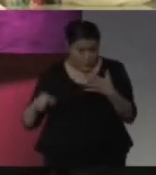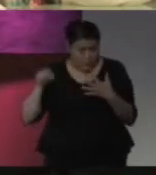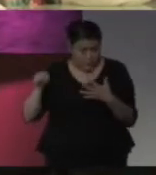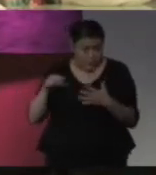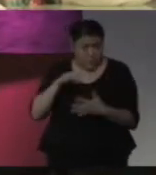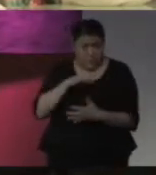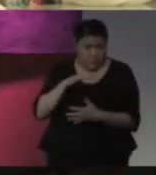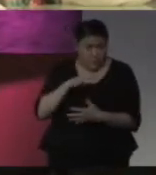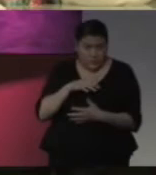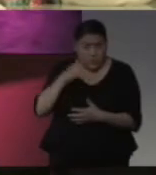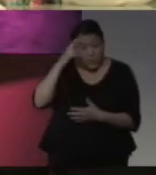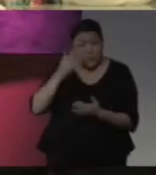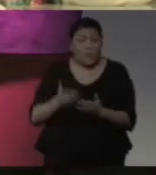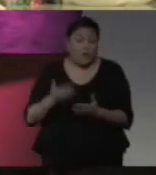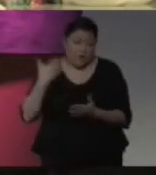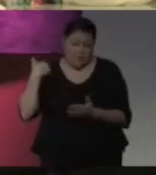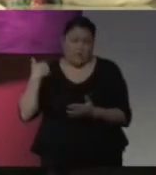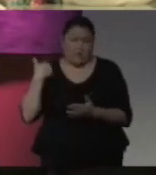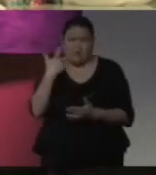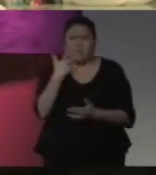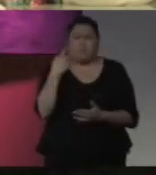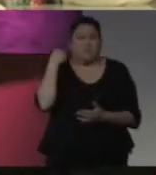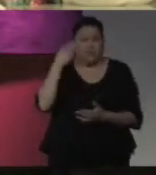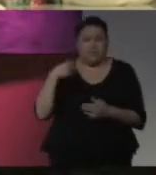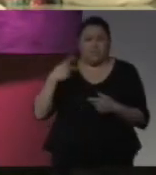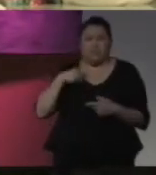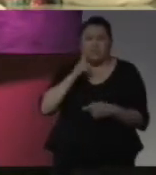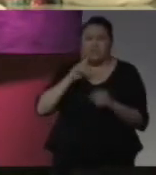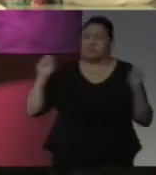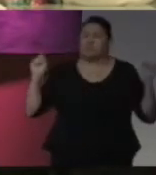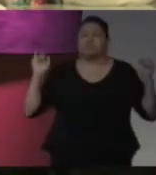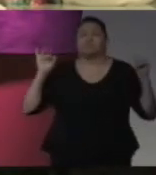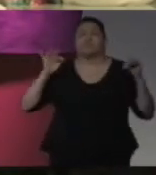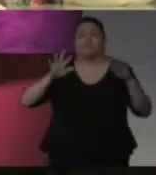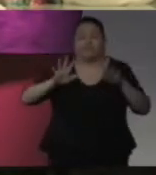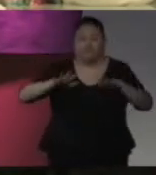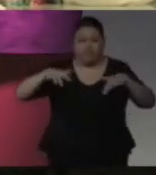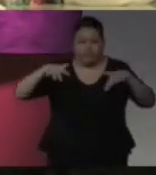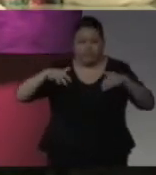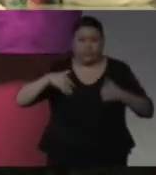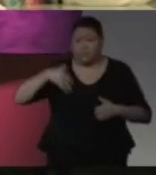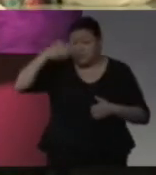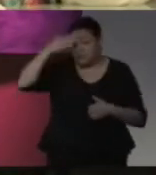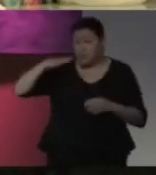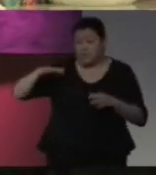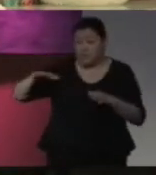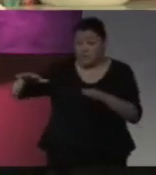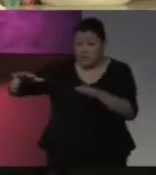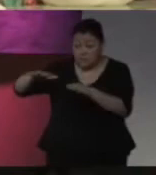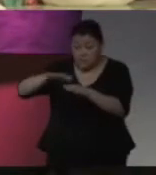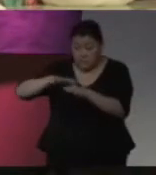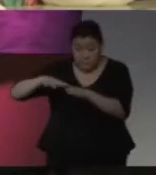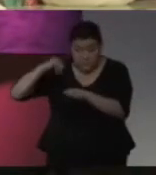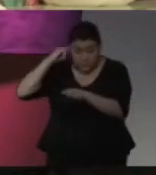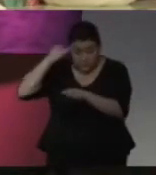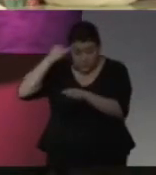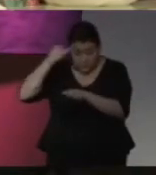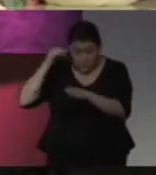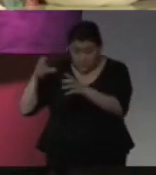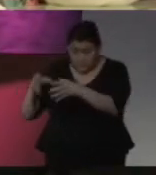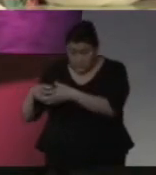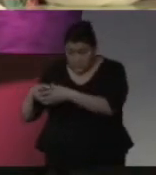visiblemente en ese encuentro de mujeres zapatistas. Los derechos colectivos de los pueblos no